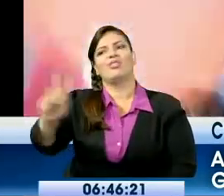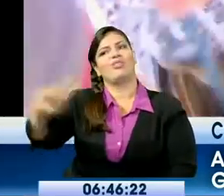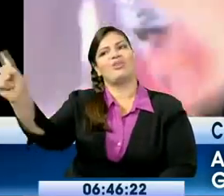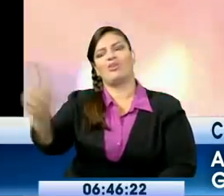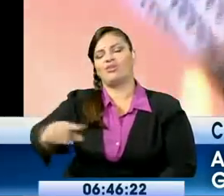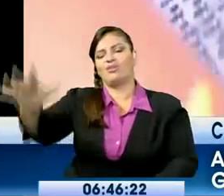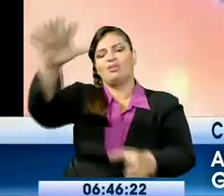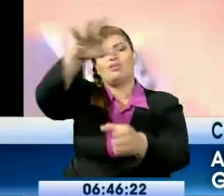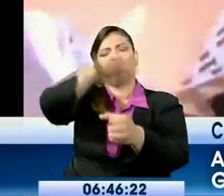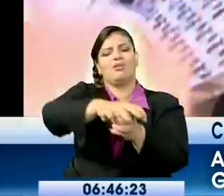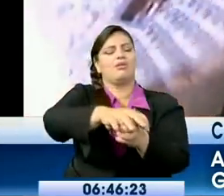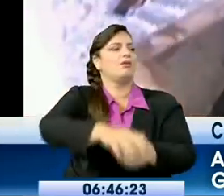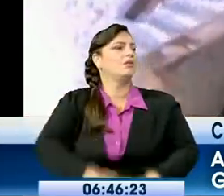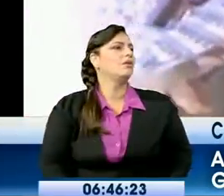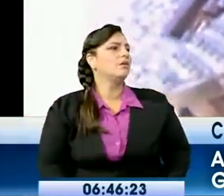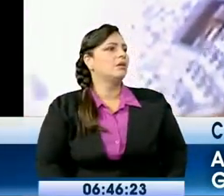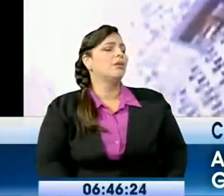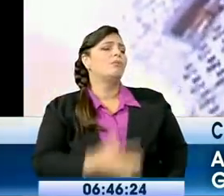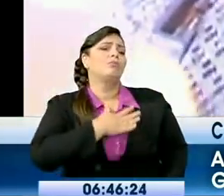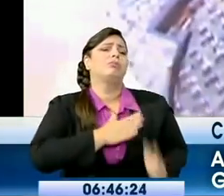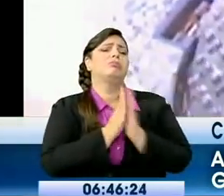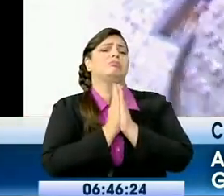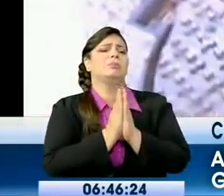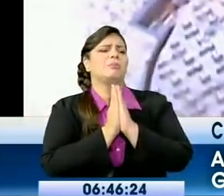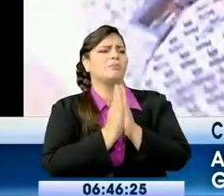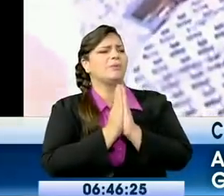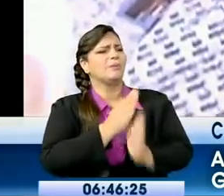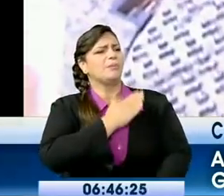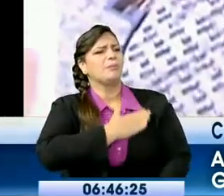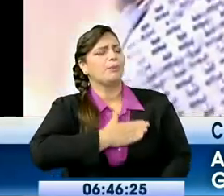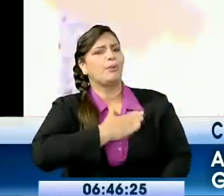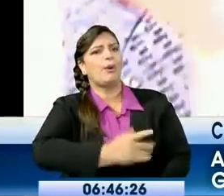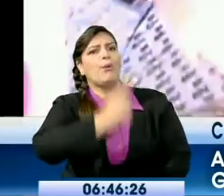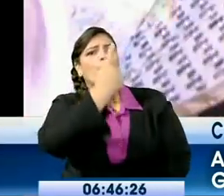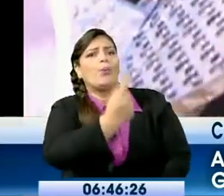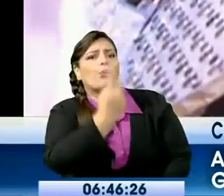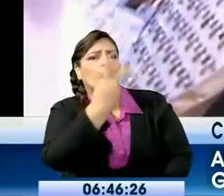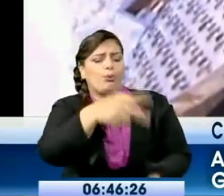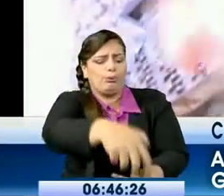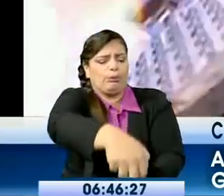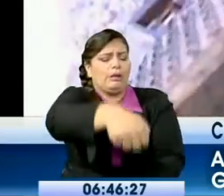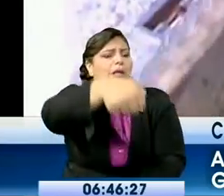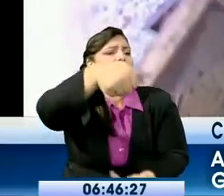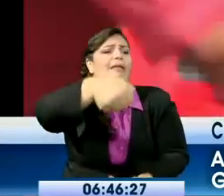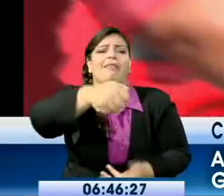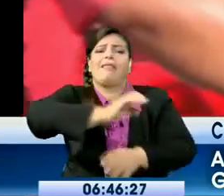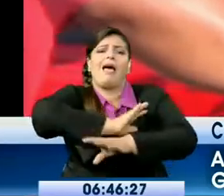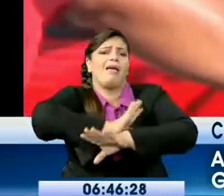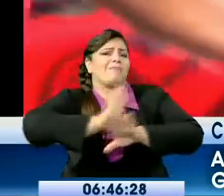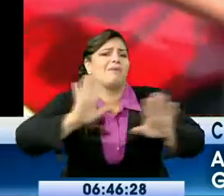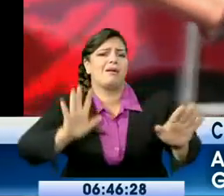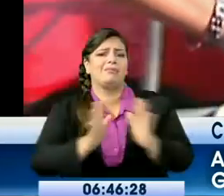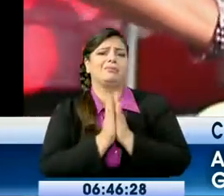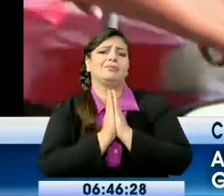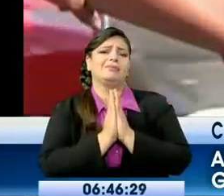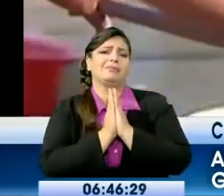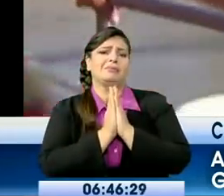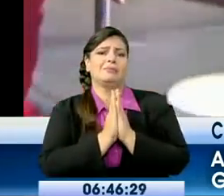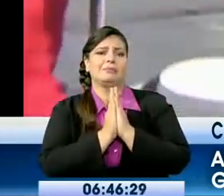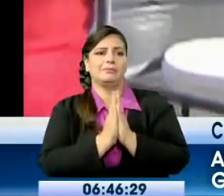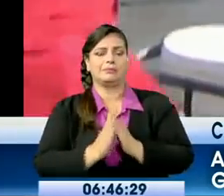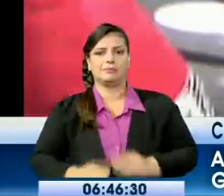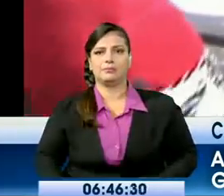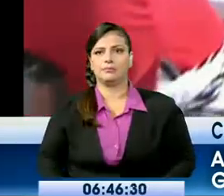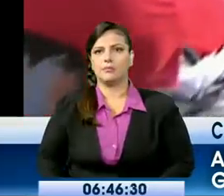Un ratito más, varón. Mira, llenaré todos los tachitos ya. Mira, ve. Otros iban cargados en